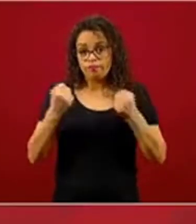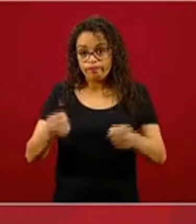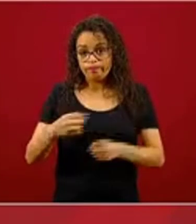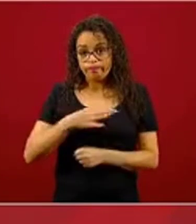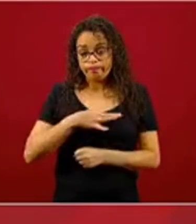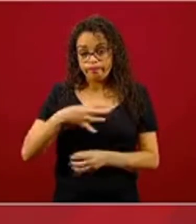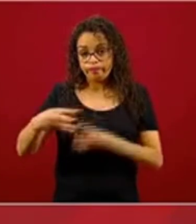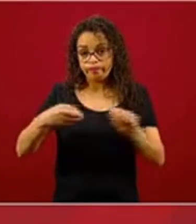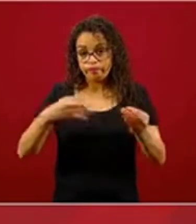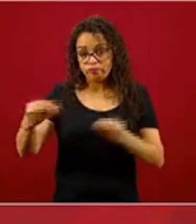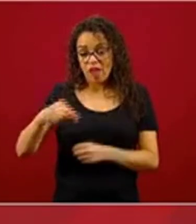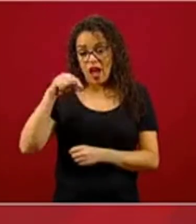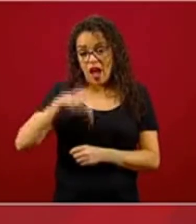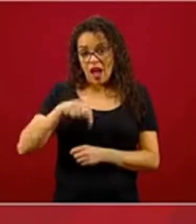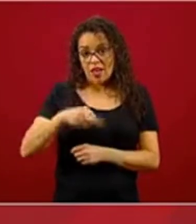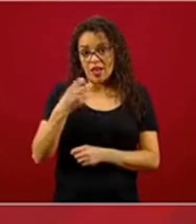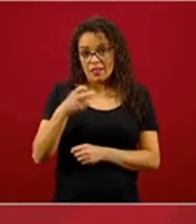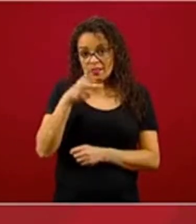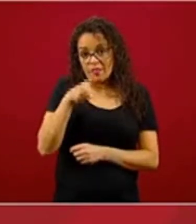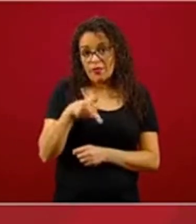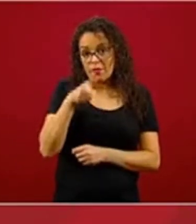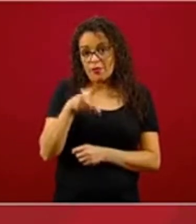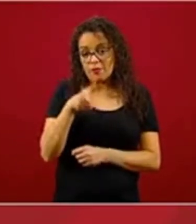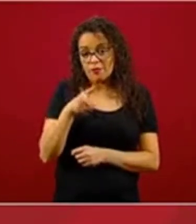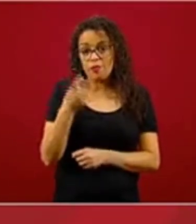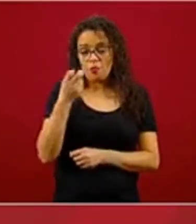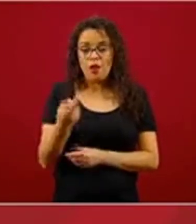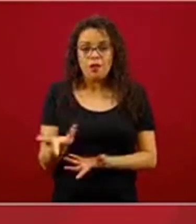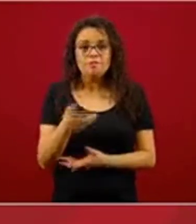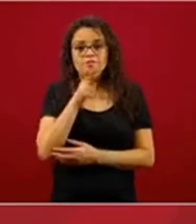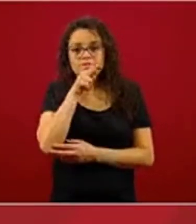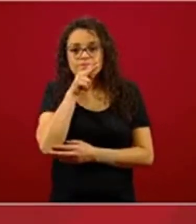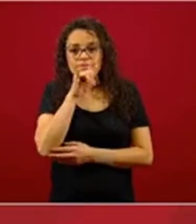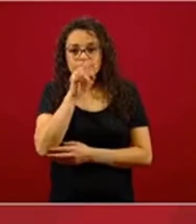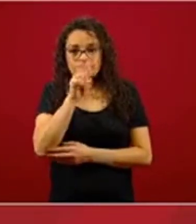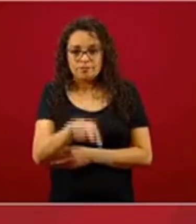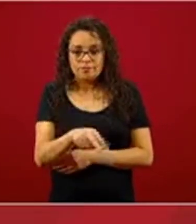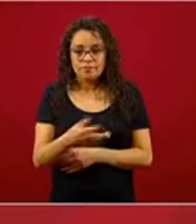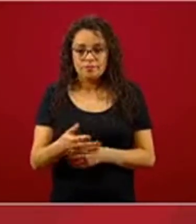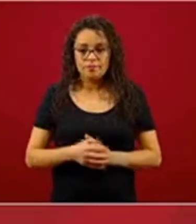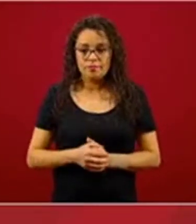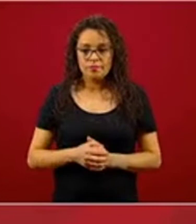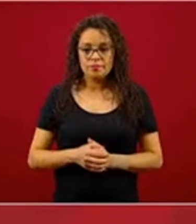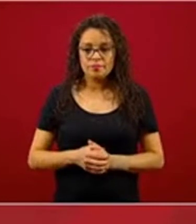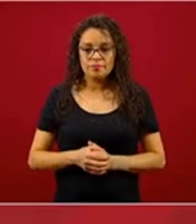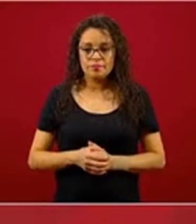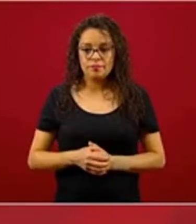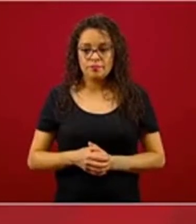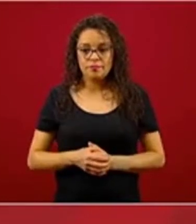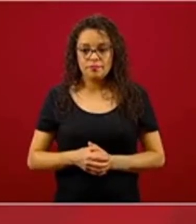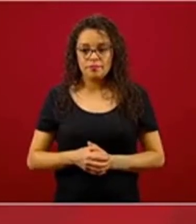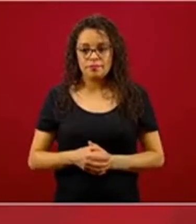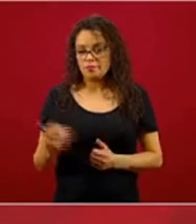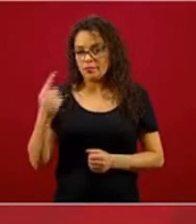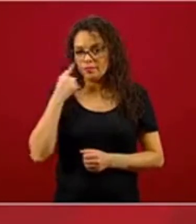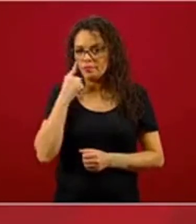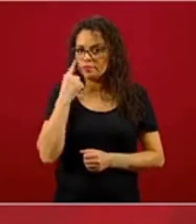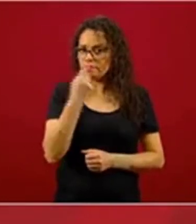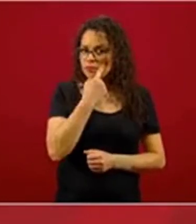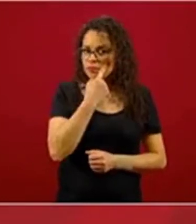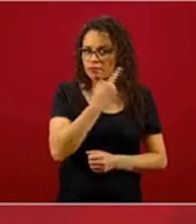aquí. Y efectivamente nos preocupa apreciativamente muchos ciudadanas, ciudadanos,